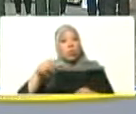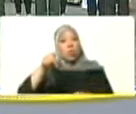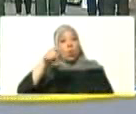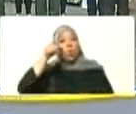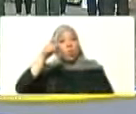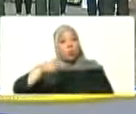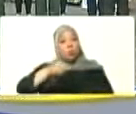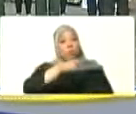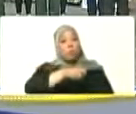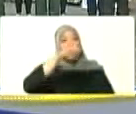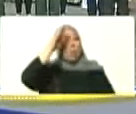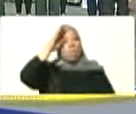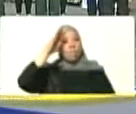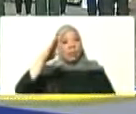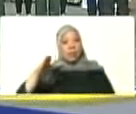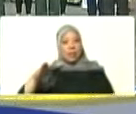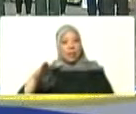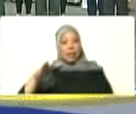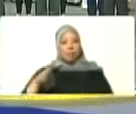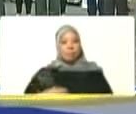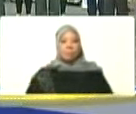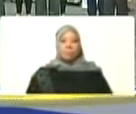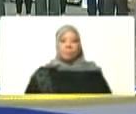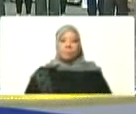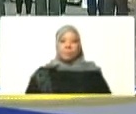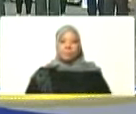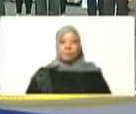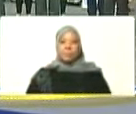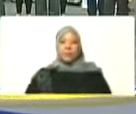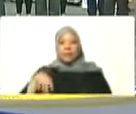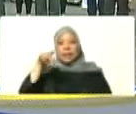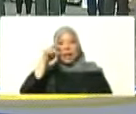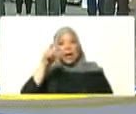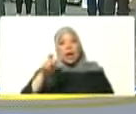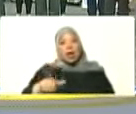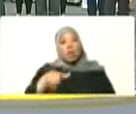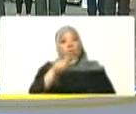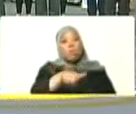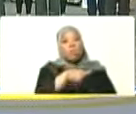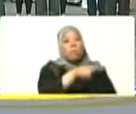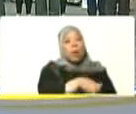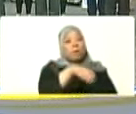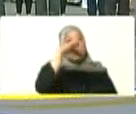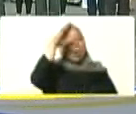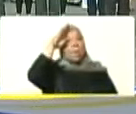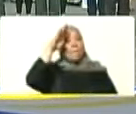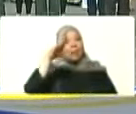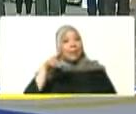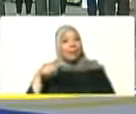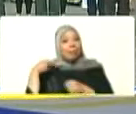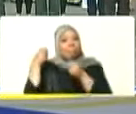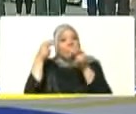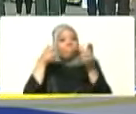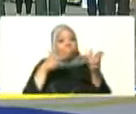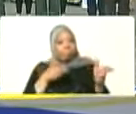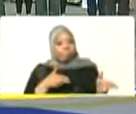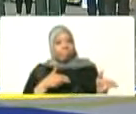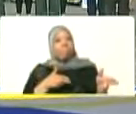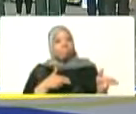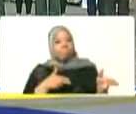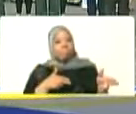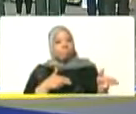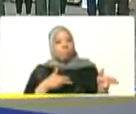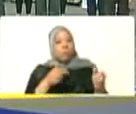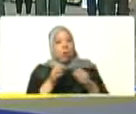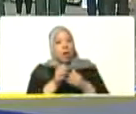armas es la Fuerza Armada Nacional Bolivariana, el poder del pueblo en armas. y esta líder